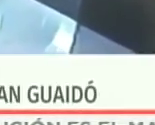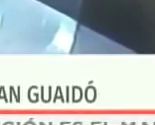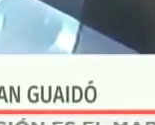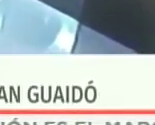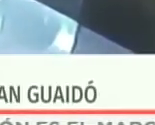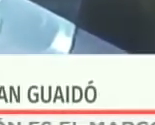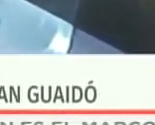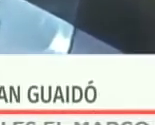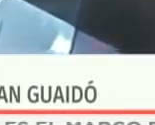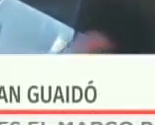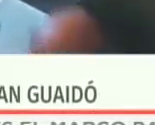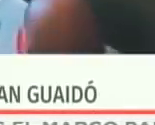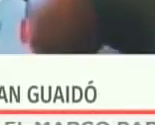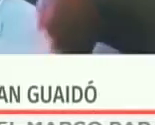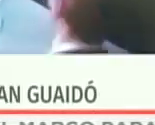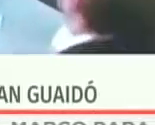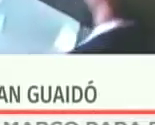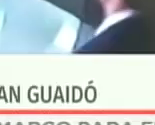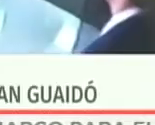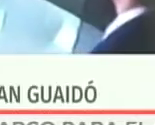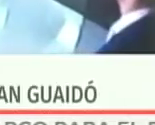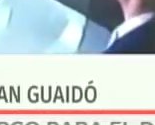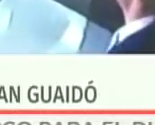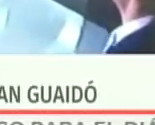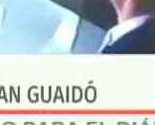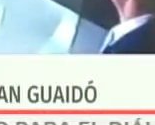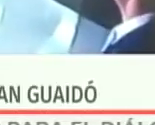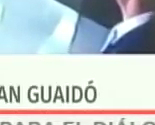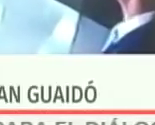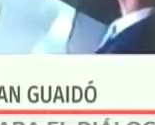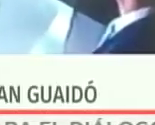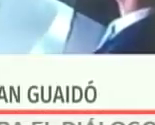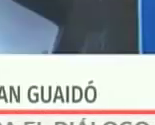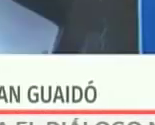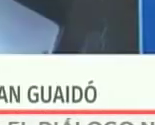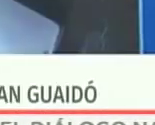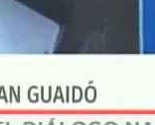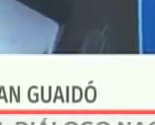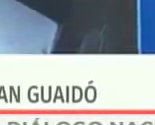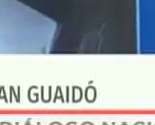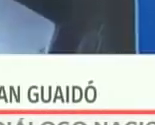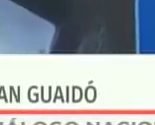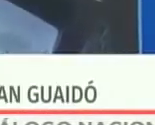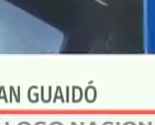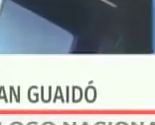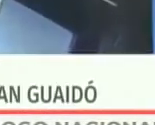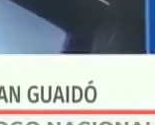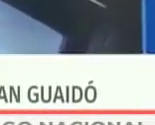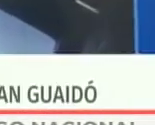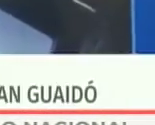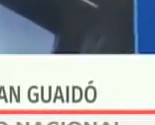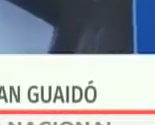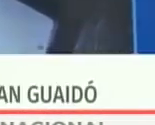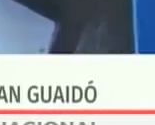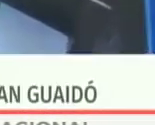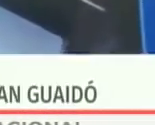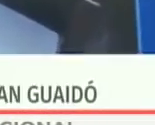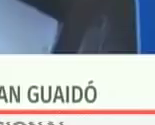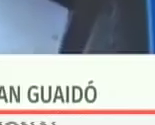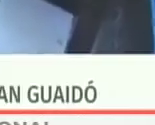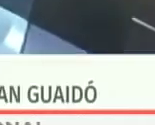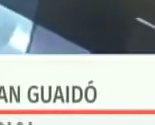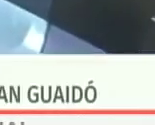desmiente, mañana Diosdado Cabello Rondón va a presentarle al país